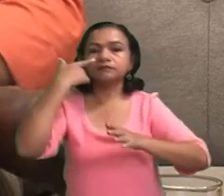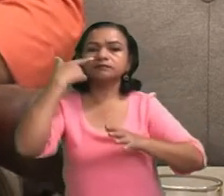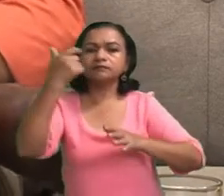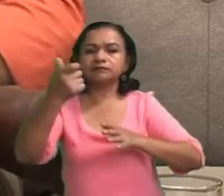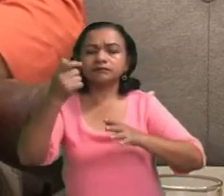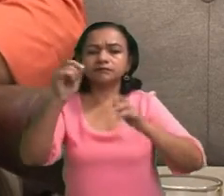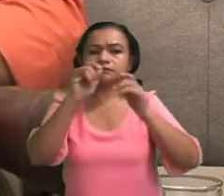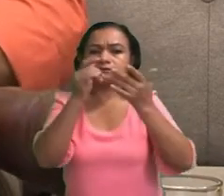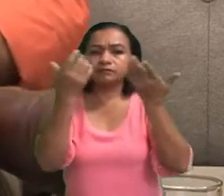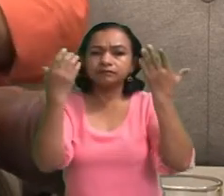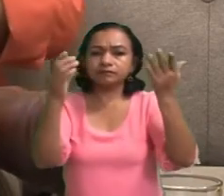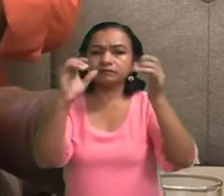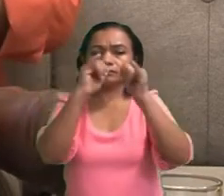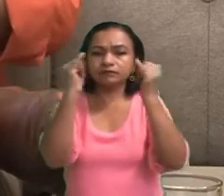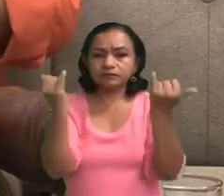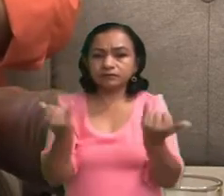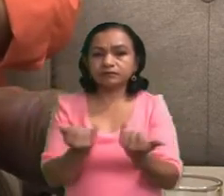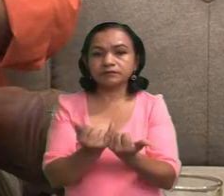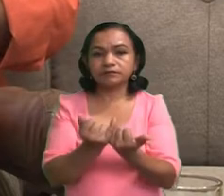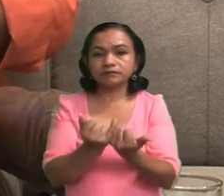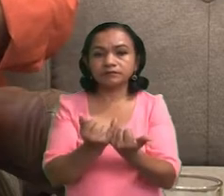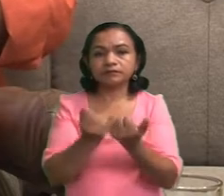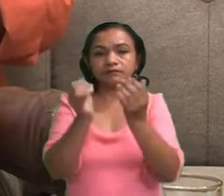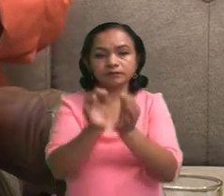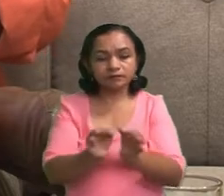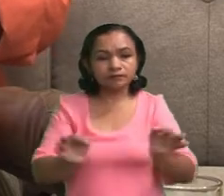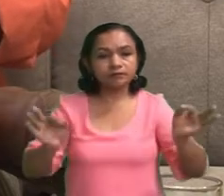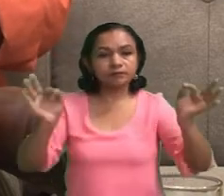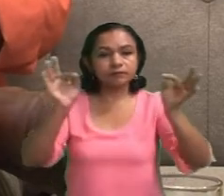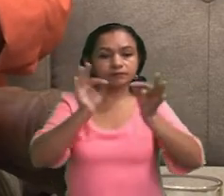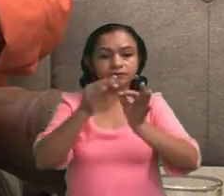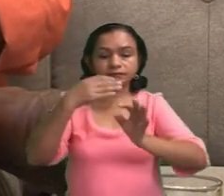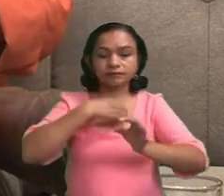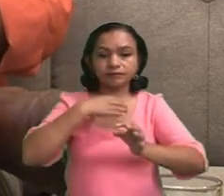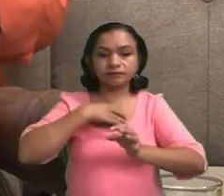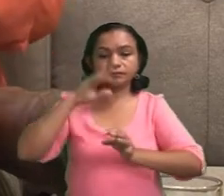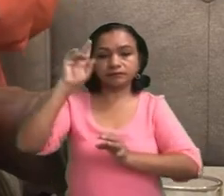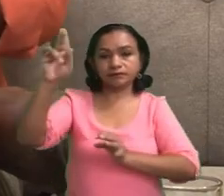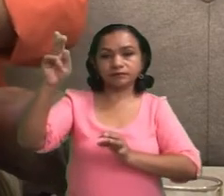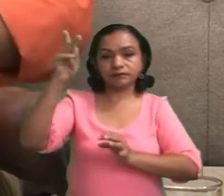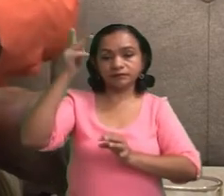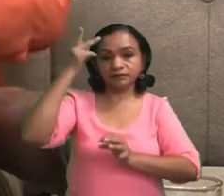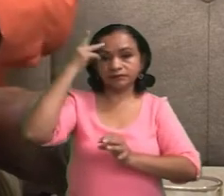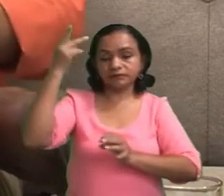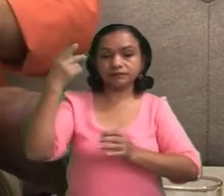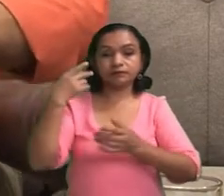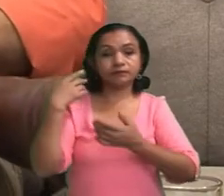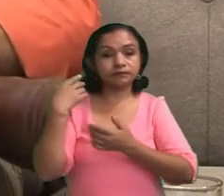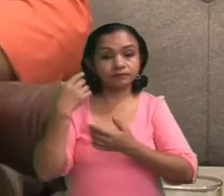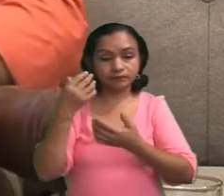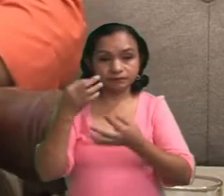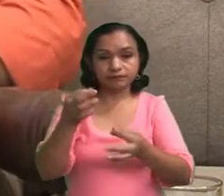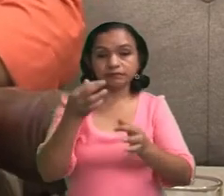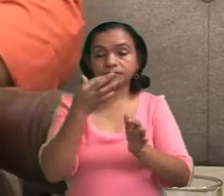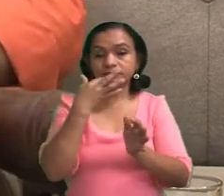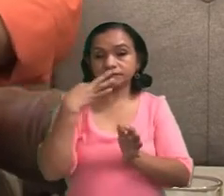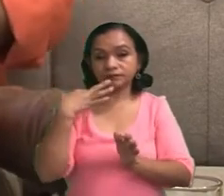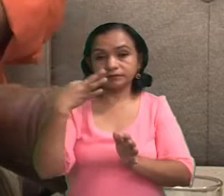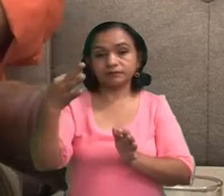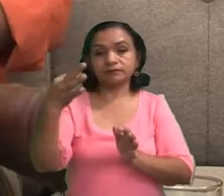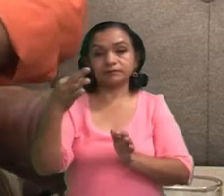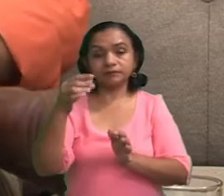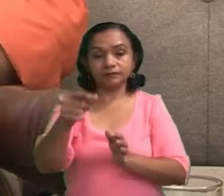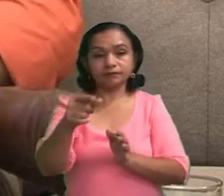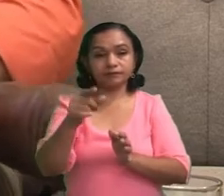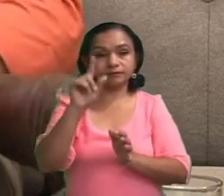estos instrumentos. Pero como te digo, lo fundamental está en la voluntad política. Para que vos tengas un ejemplo sencillo.